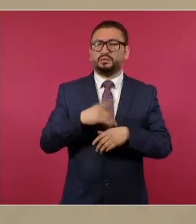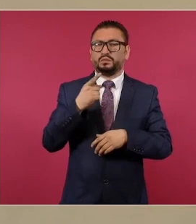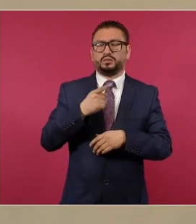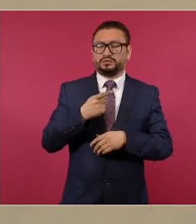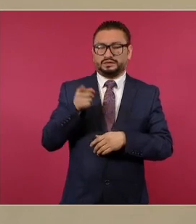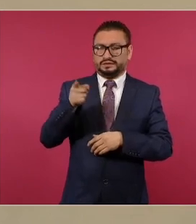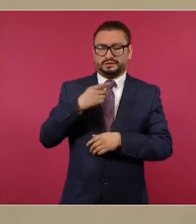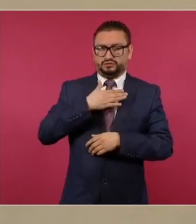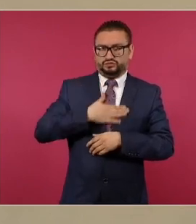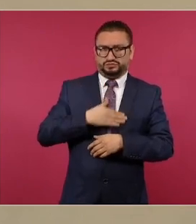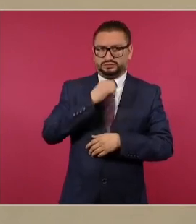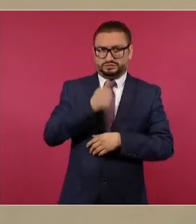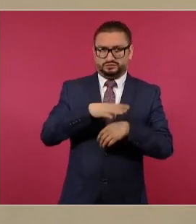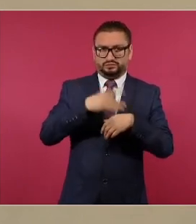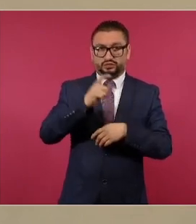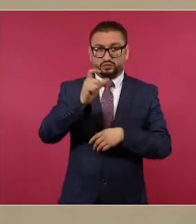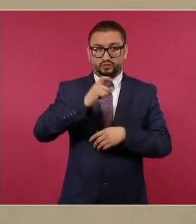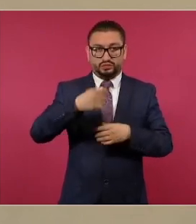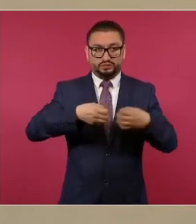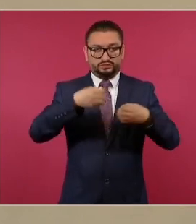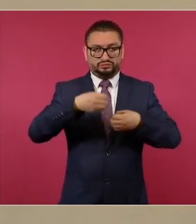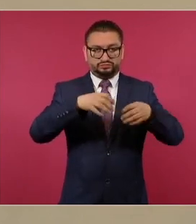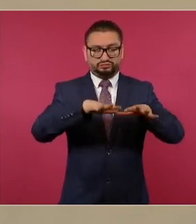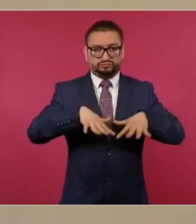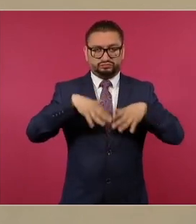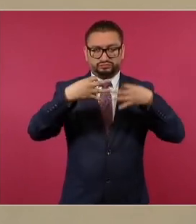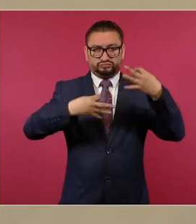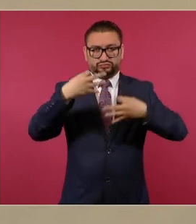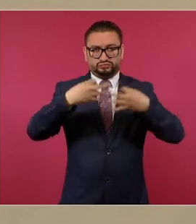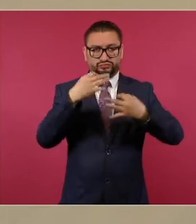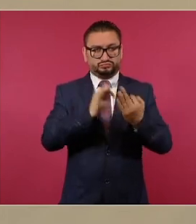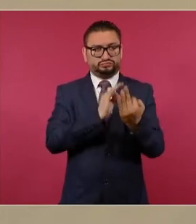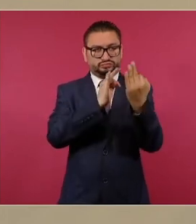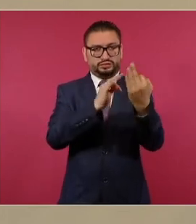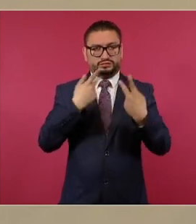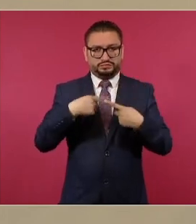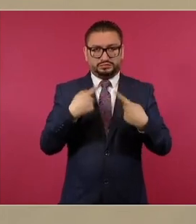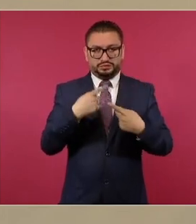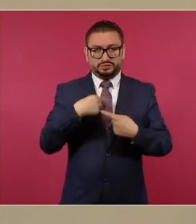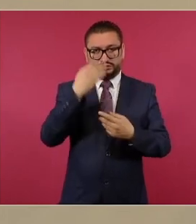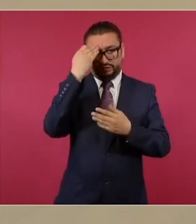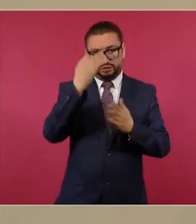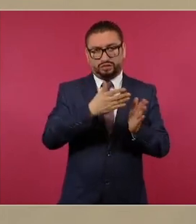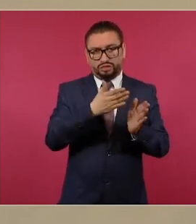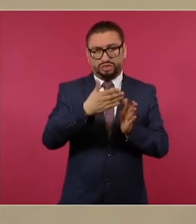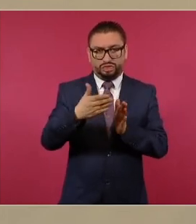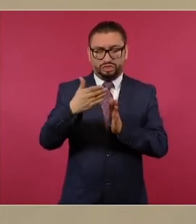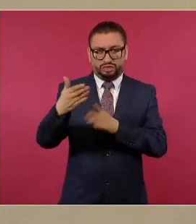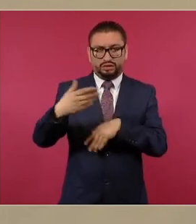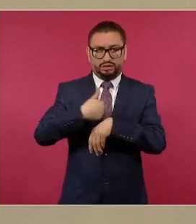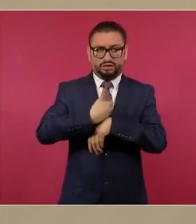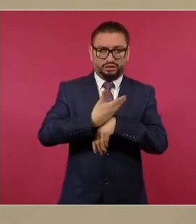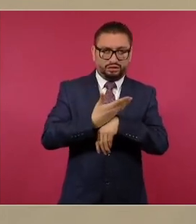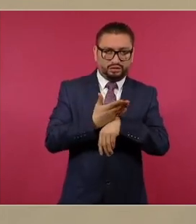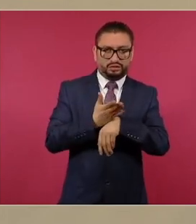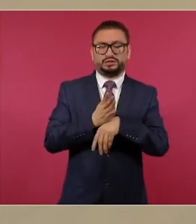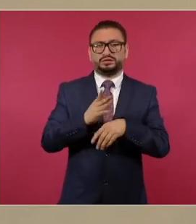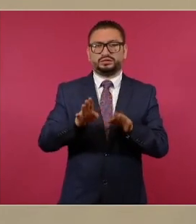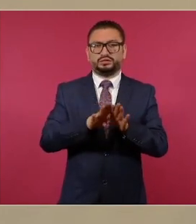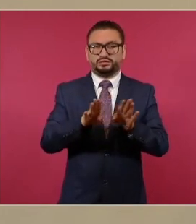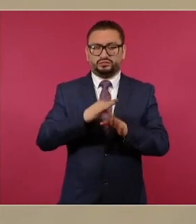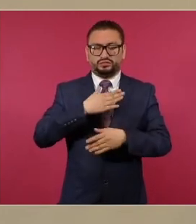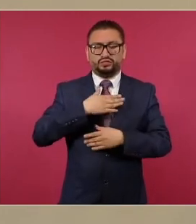justicia porque las audiencias iniciales y de juicio oral han sufrido demoras significativas, violando el derecho a una